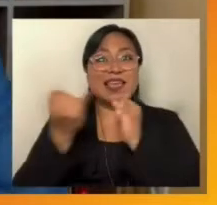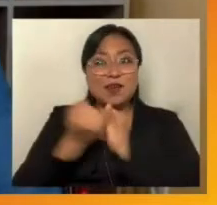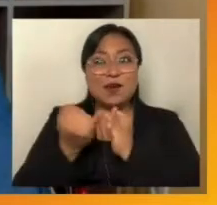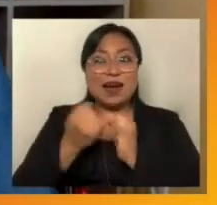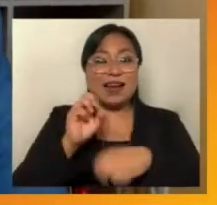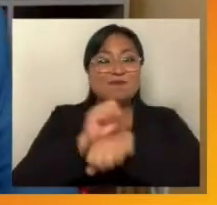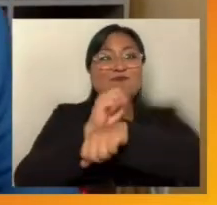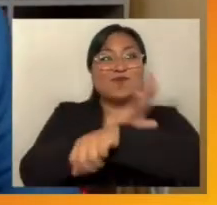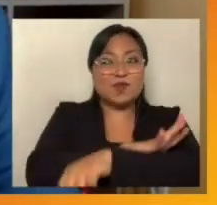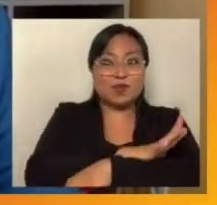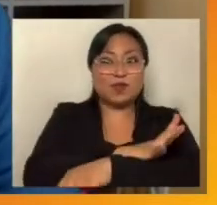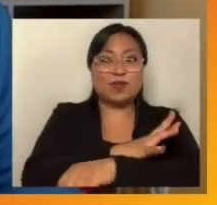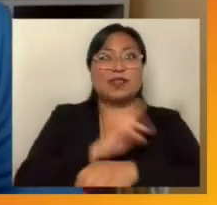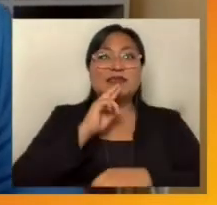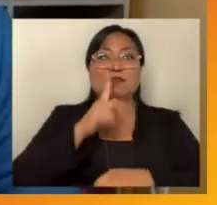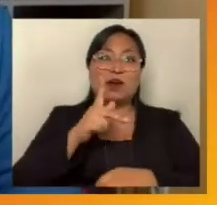sentimiento.